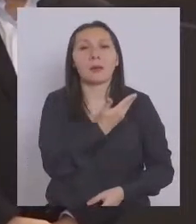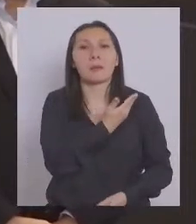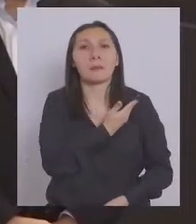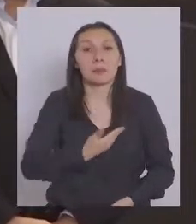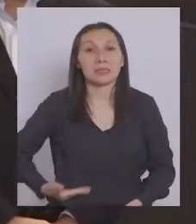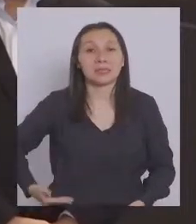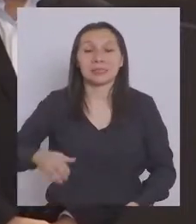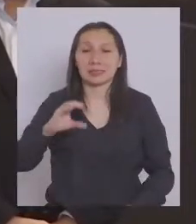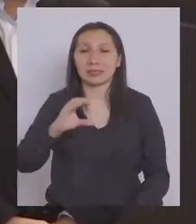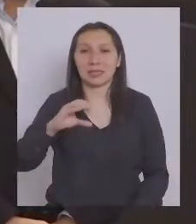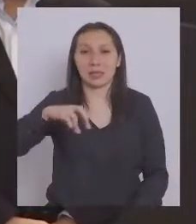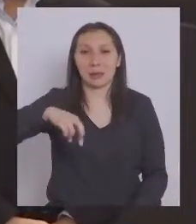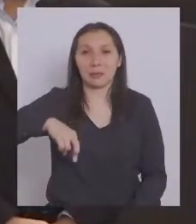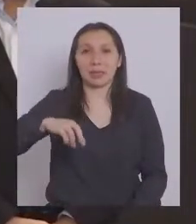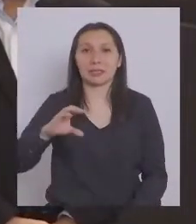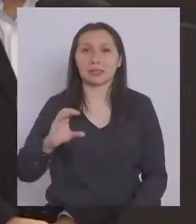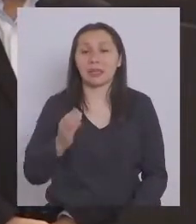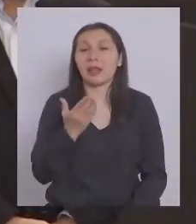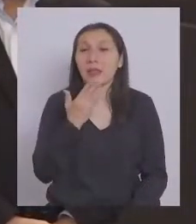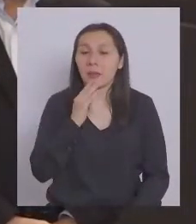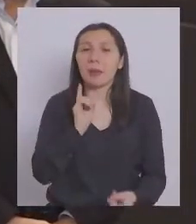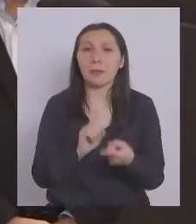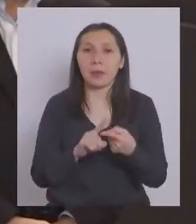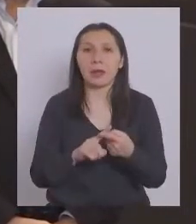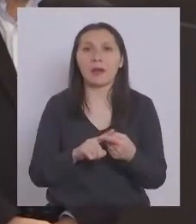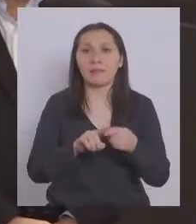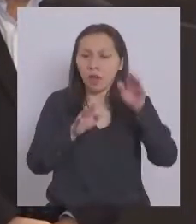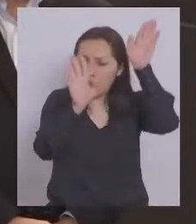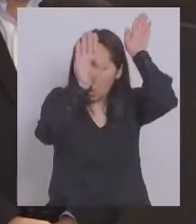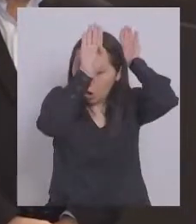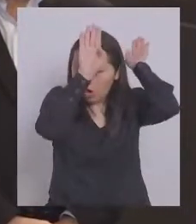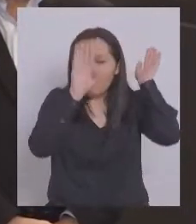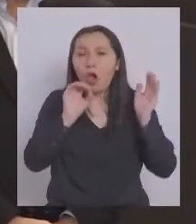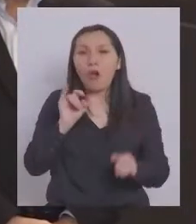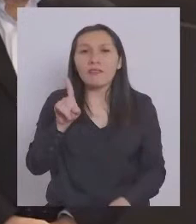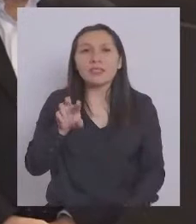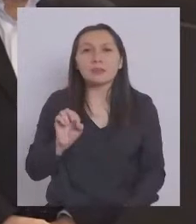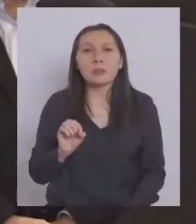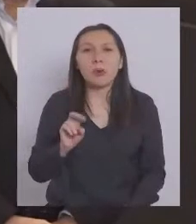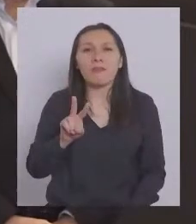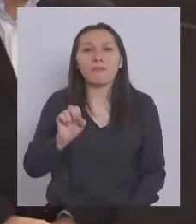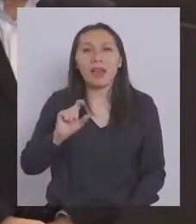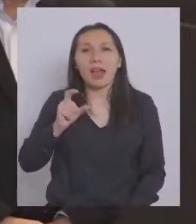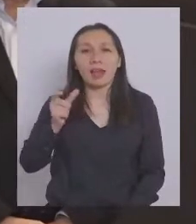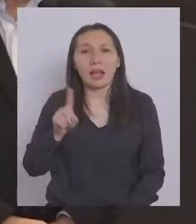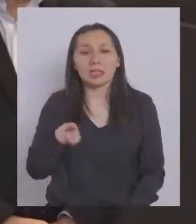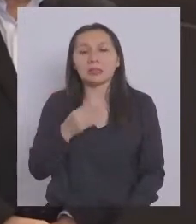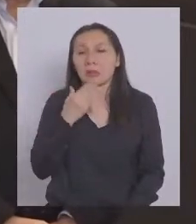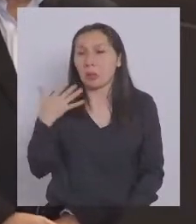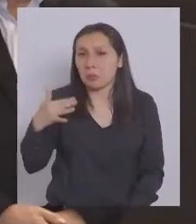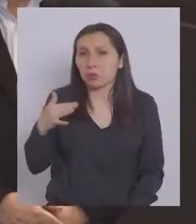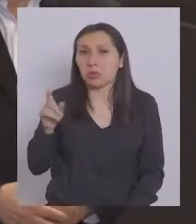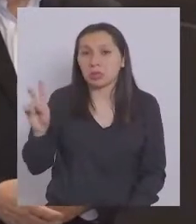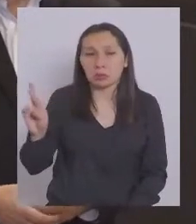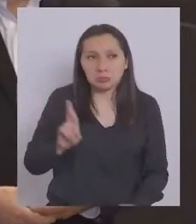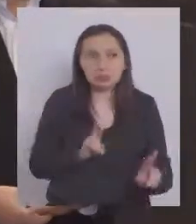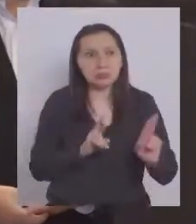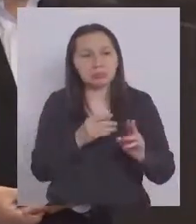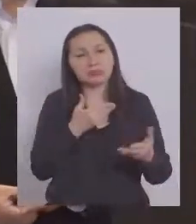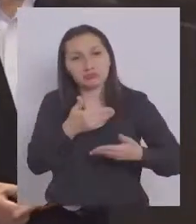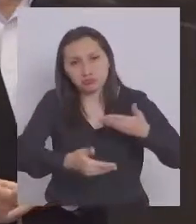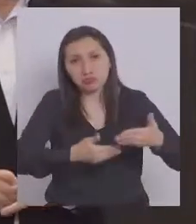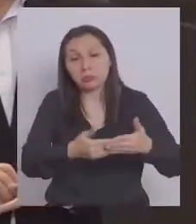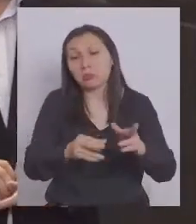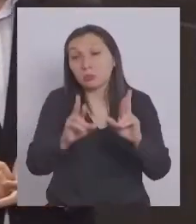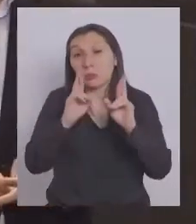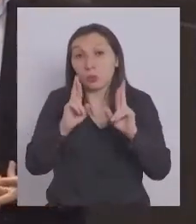de la CPC, también la participación del obispo Vargas, que también es un actor importante, y estamos avanzando en eso. Así que